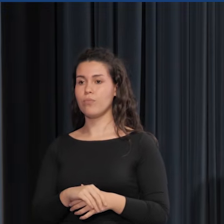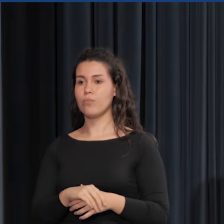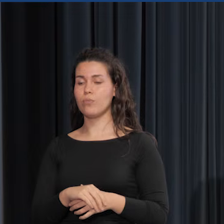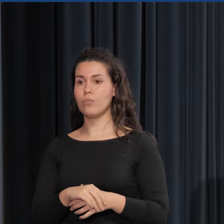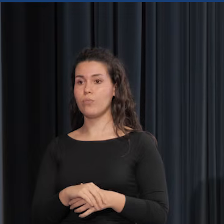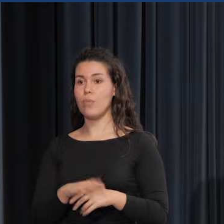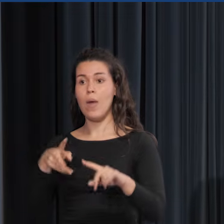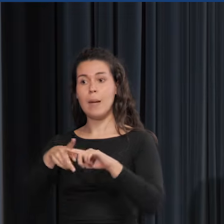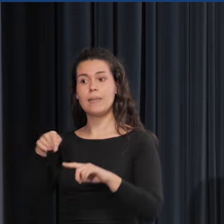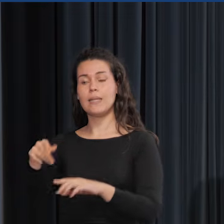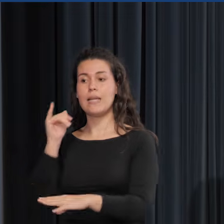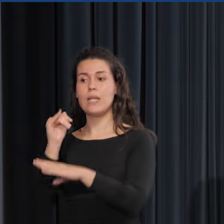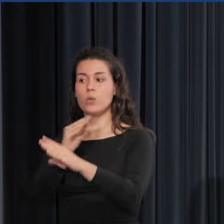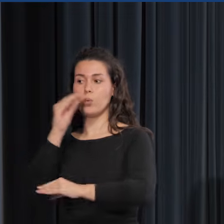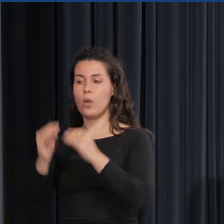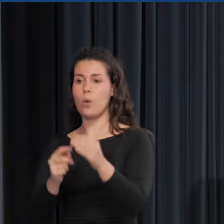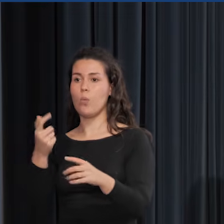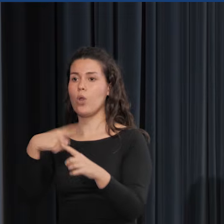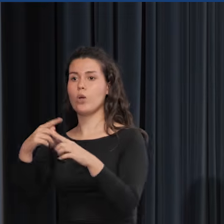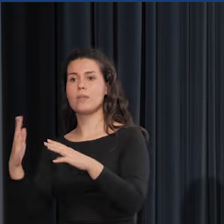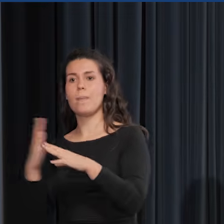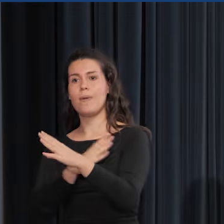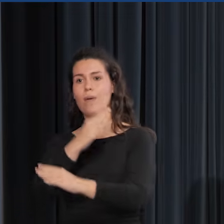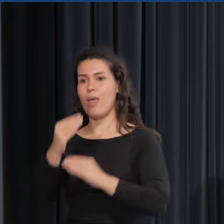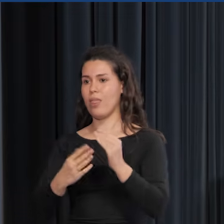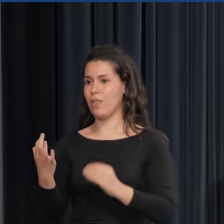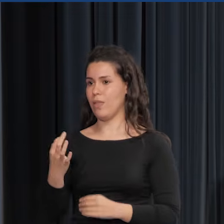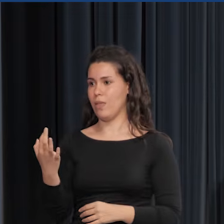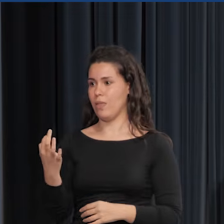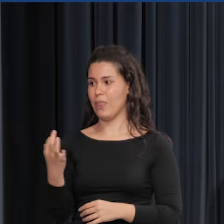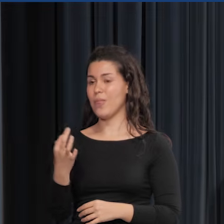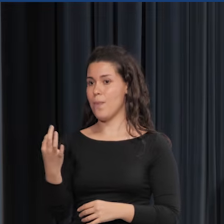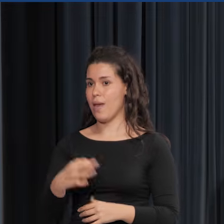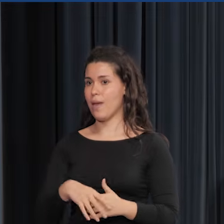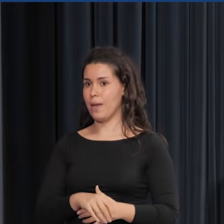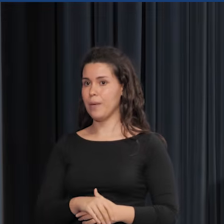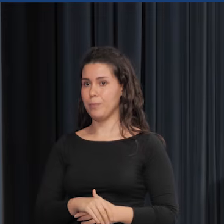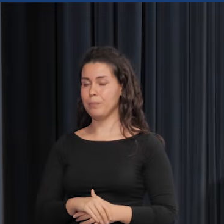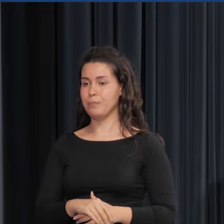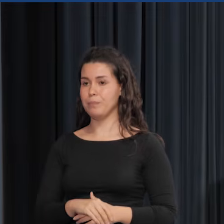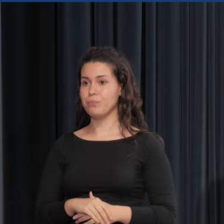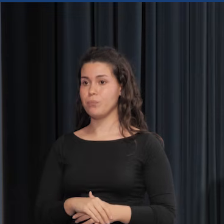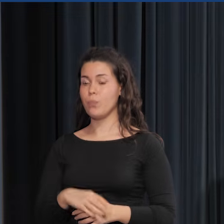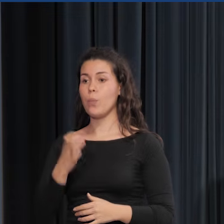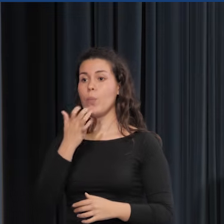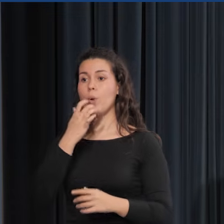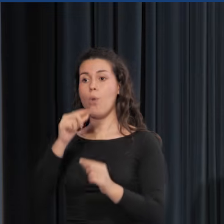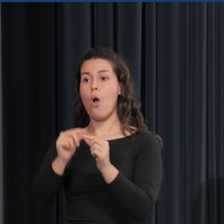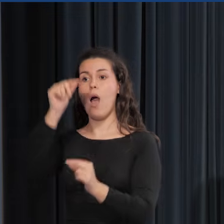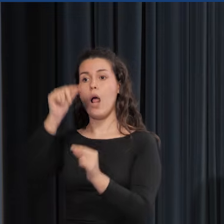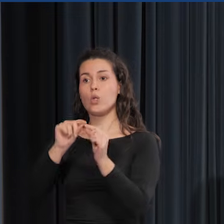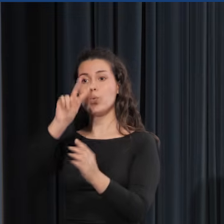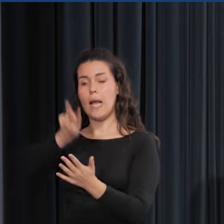herramientas que hace el instituto? En este sentido, y retomando un poco lo que venimos diciendo, Las caídas de altura